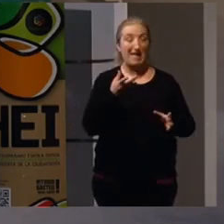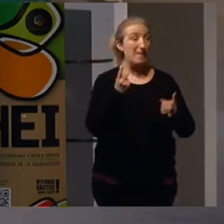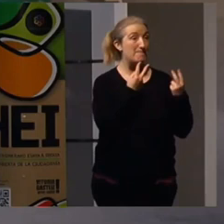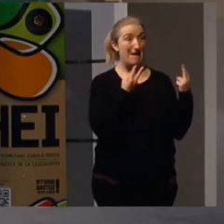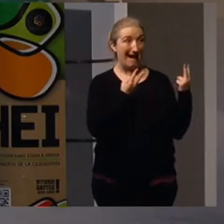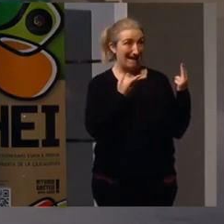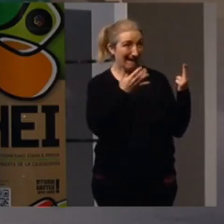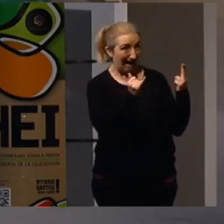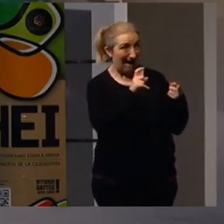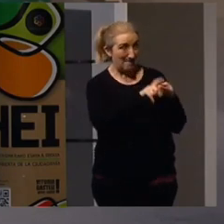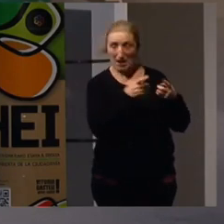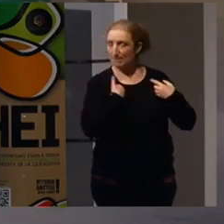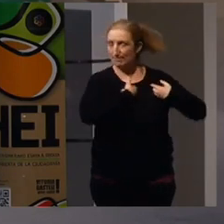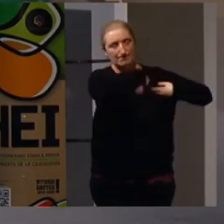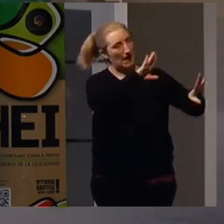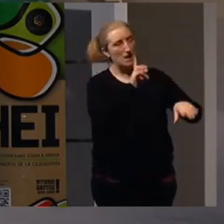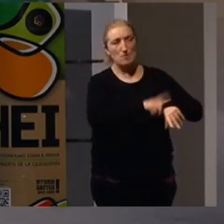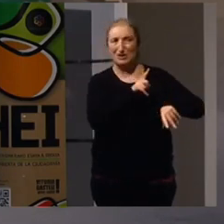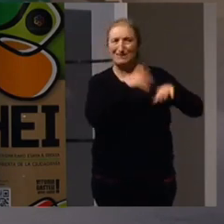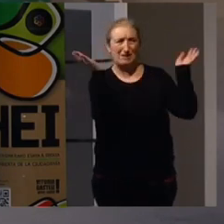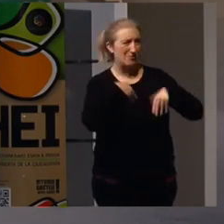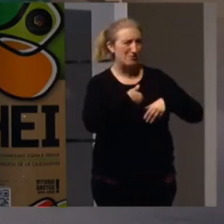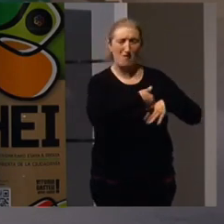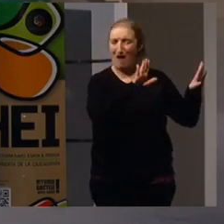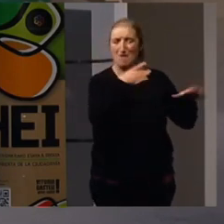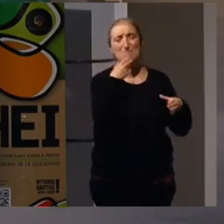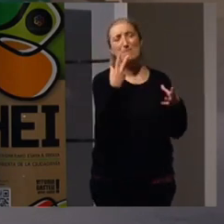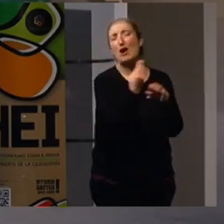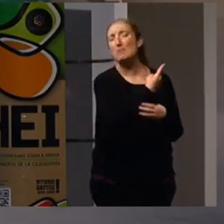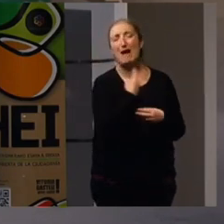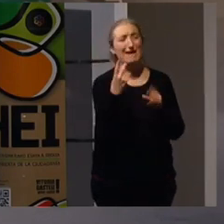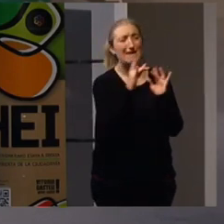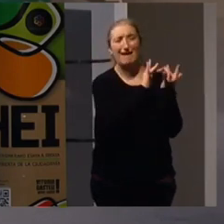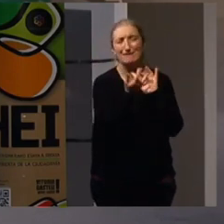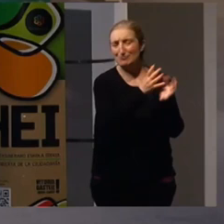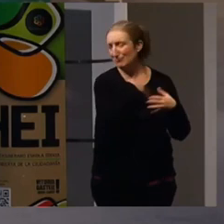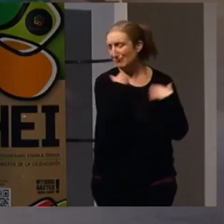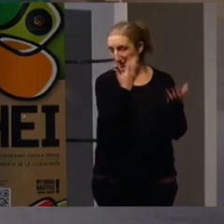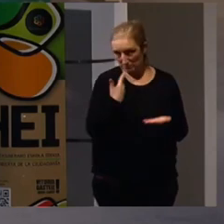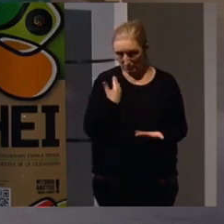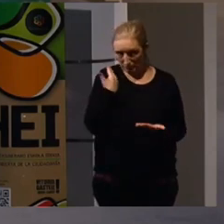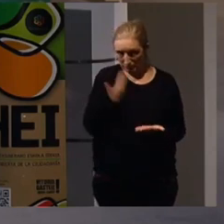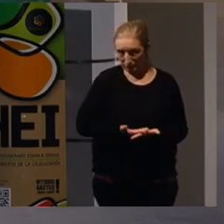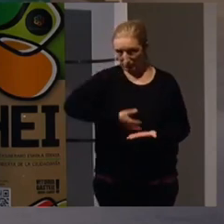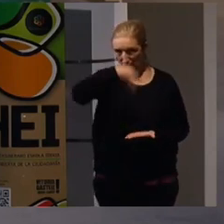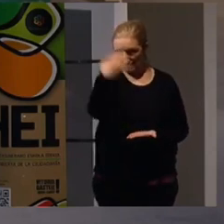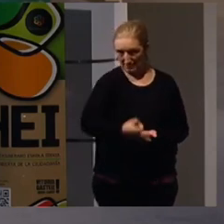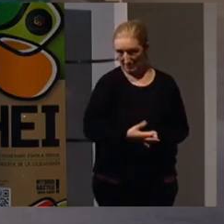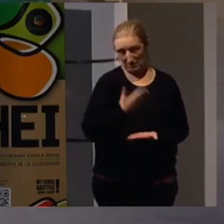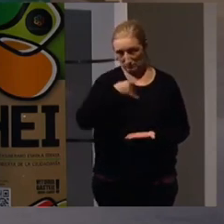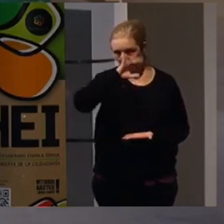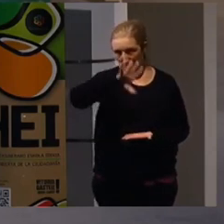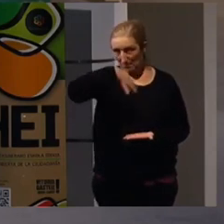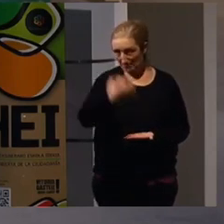que la dejen porque no van a pasar tiempo con ella, que casi mejor que se líen con alguien de allí dentro. Esto, me consta que esto pasa, que es